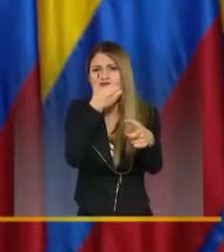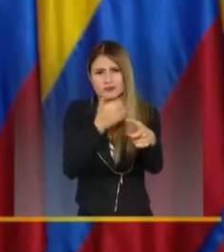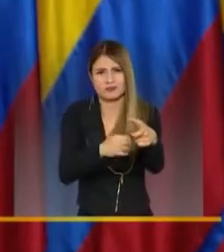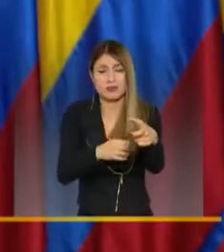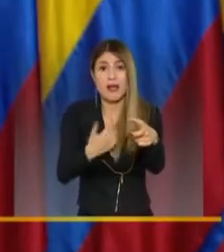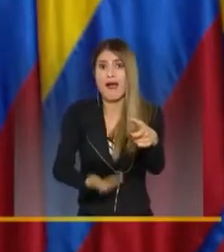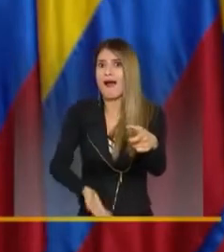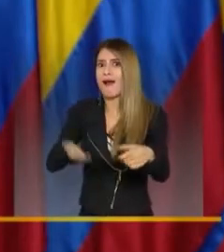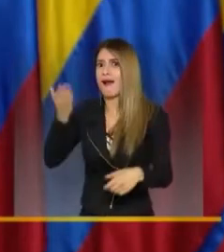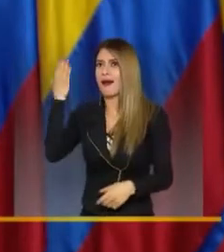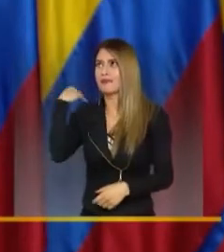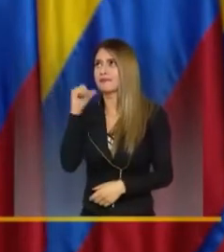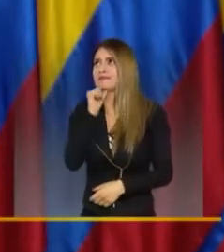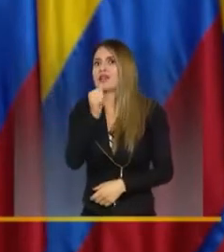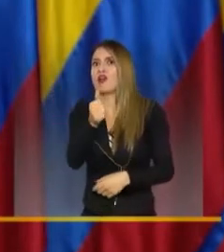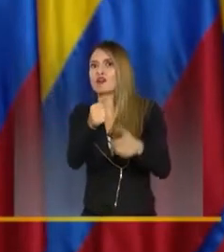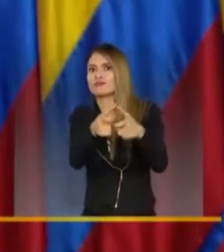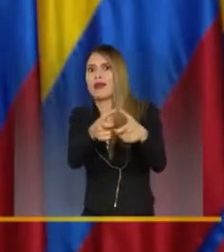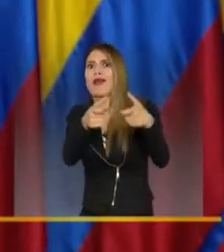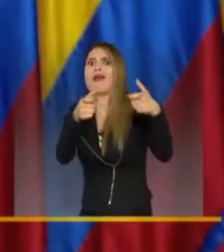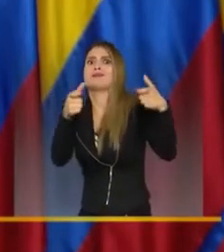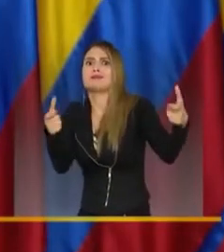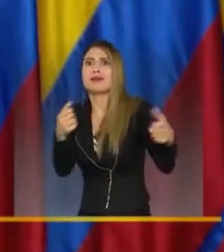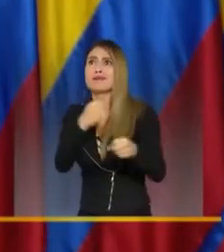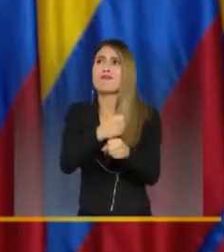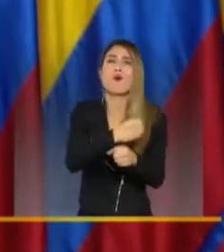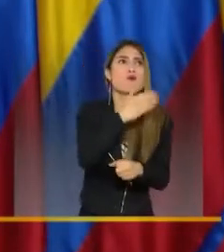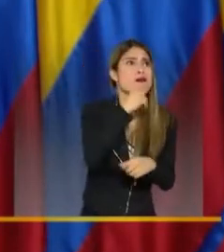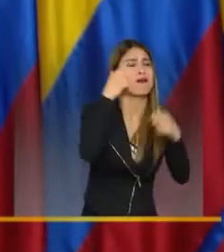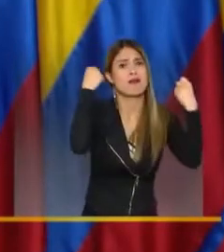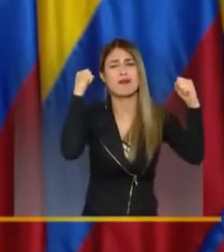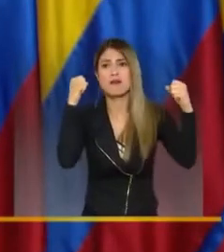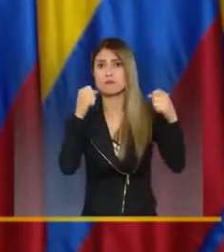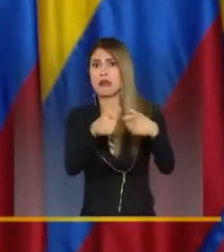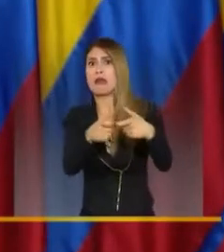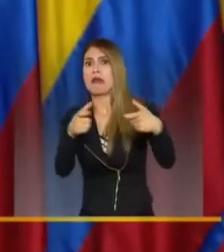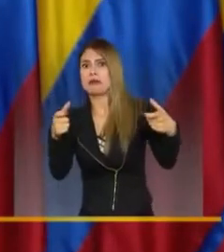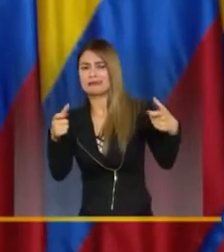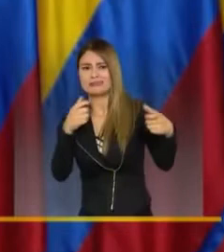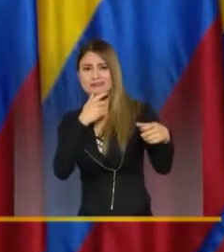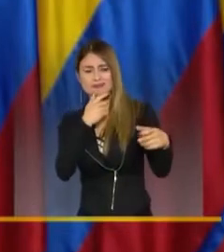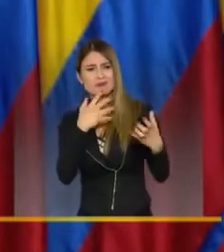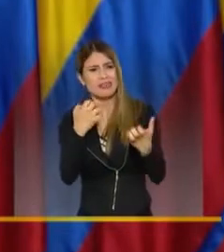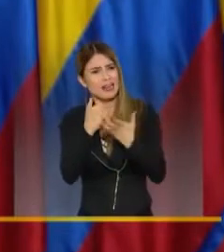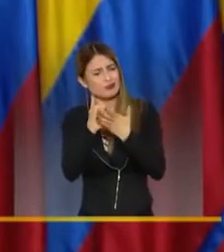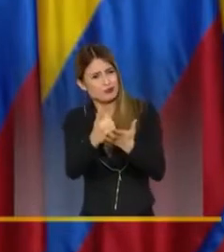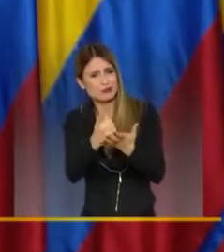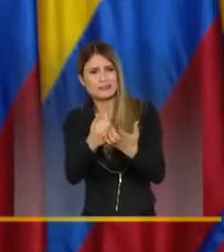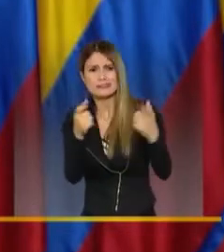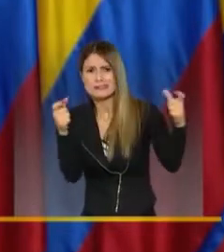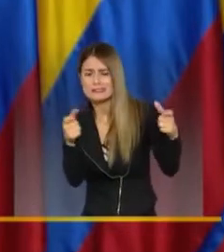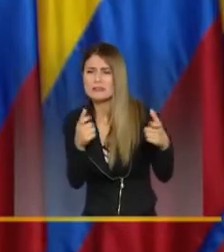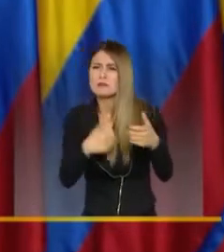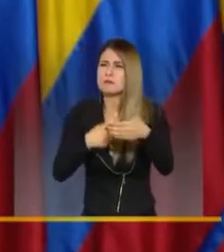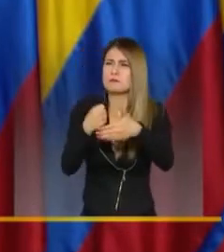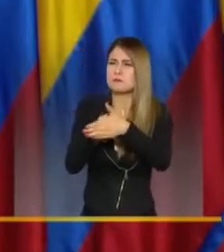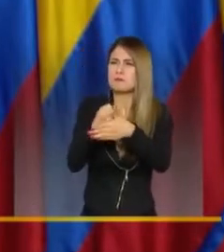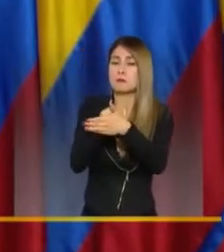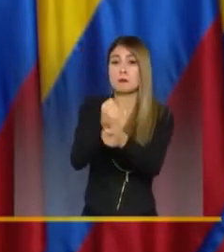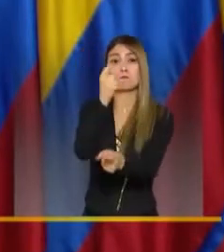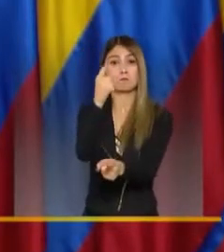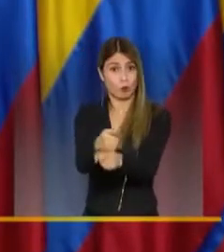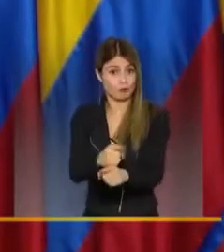años parecía imposible de lograr en nuestro país, cumpliendo así con una promesa de mi campaña. Hoy más